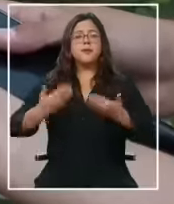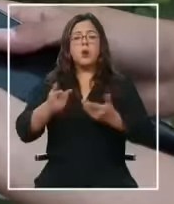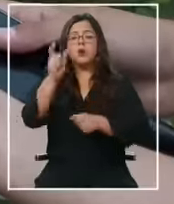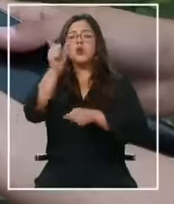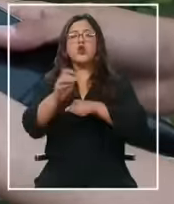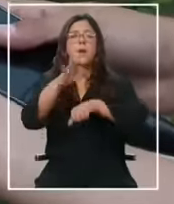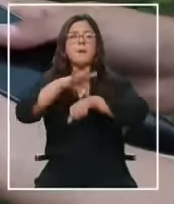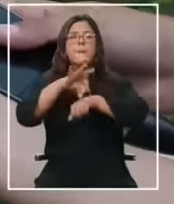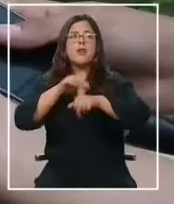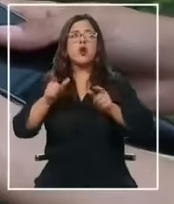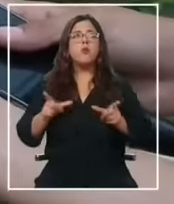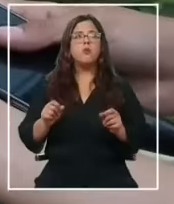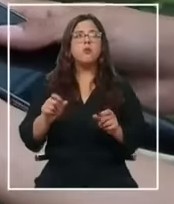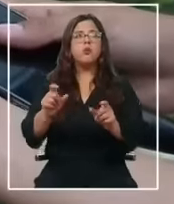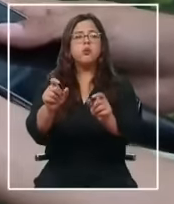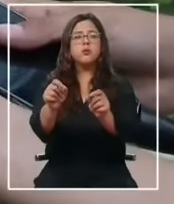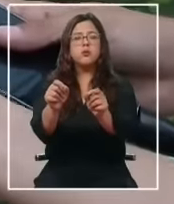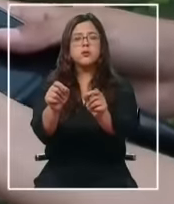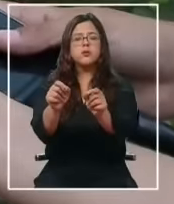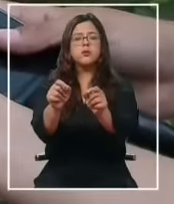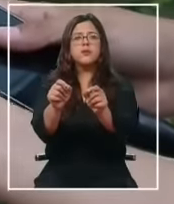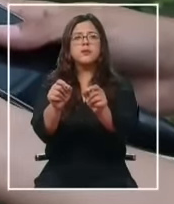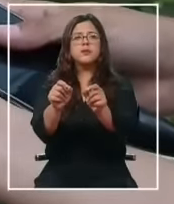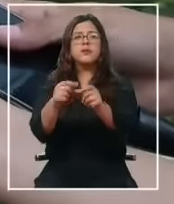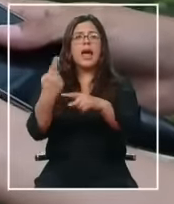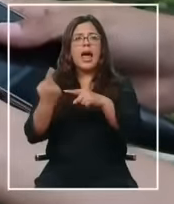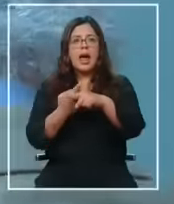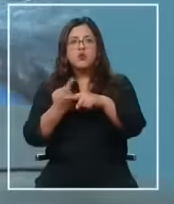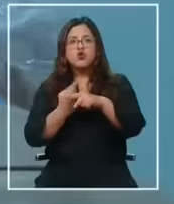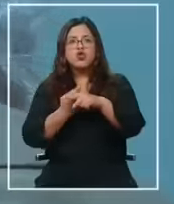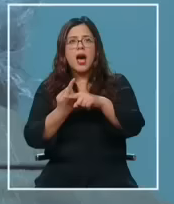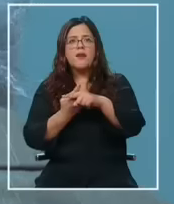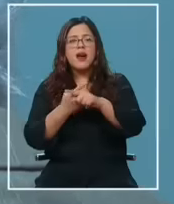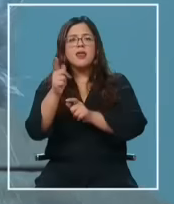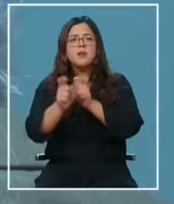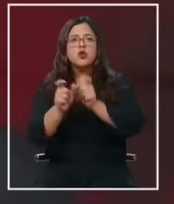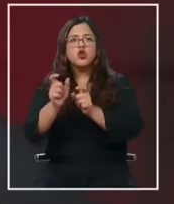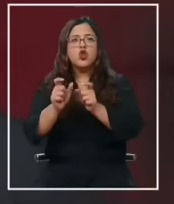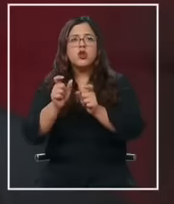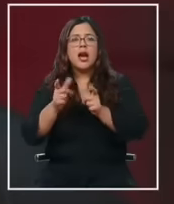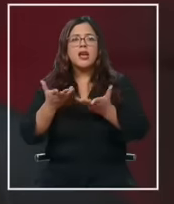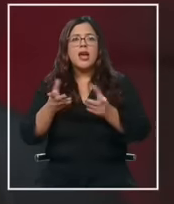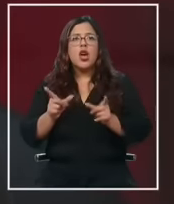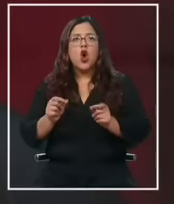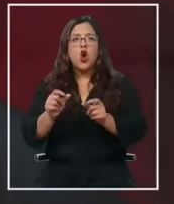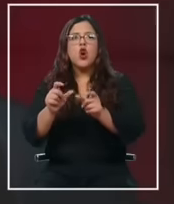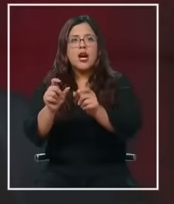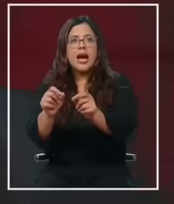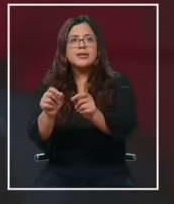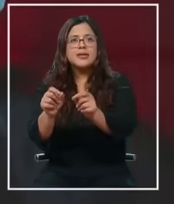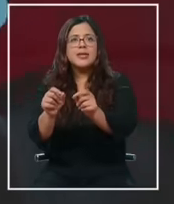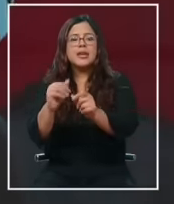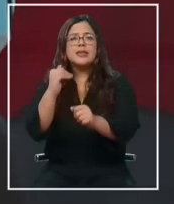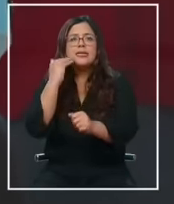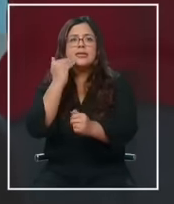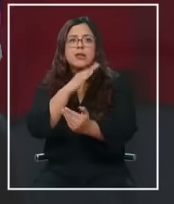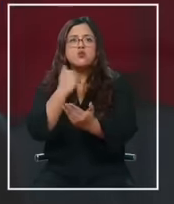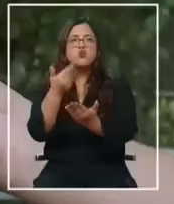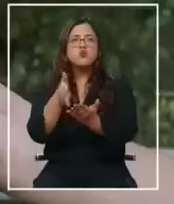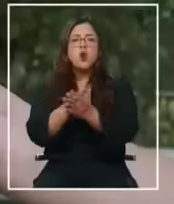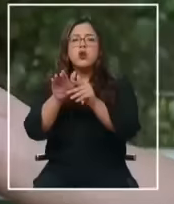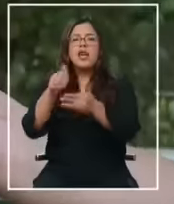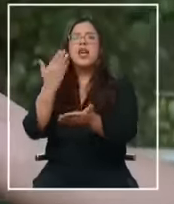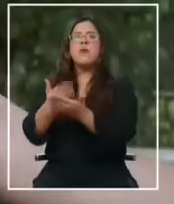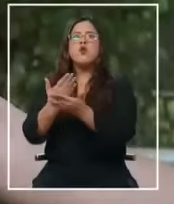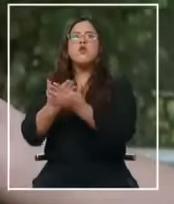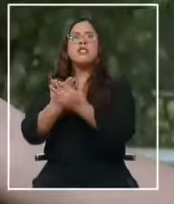médico oncólogo tratante que abusaba de pacientes con cáncer en fase terminal. Y aprovechándose de esa posición de